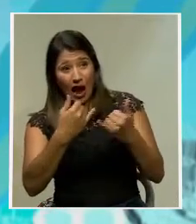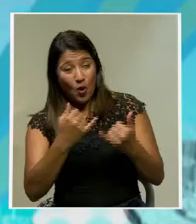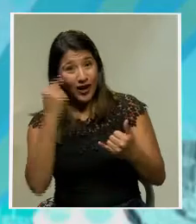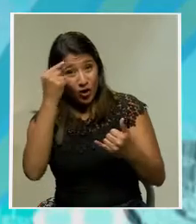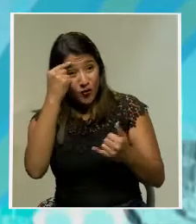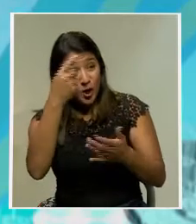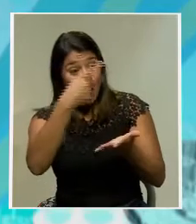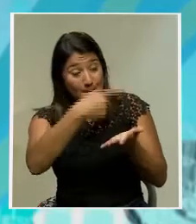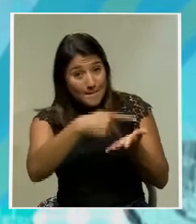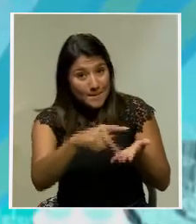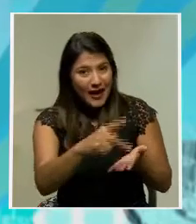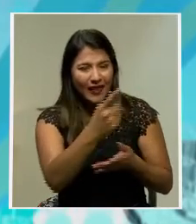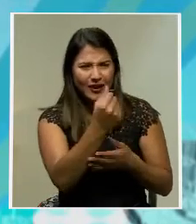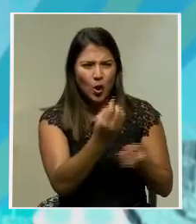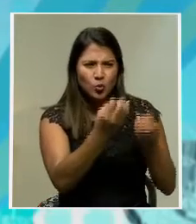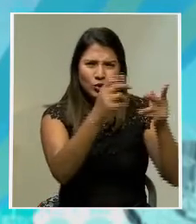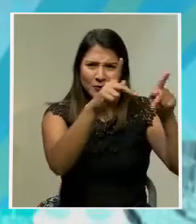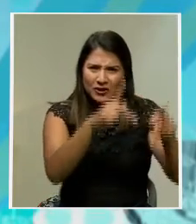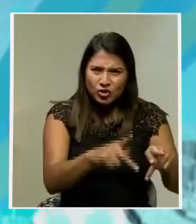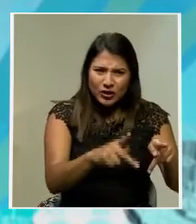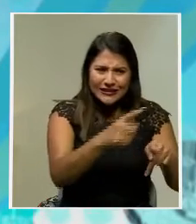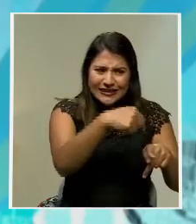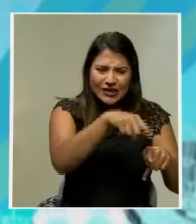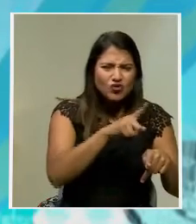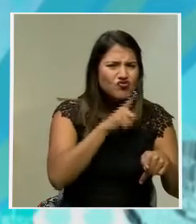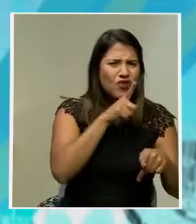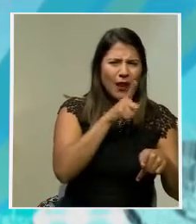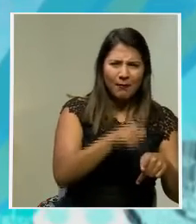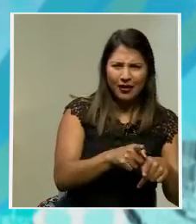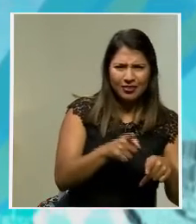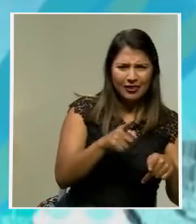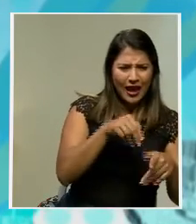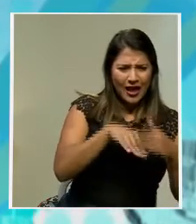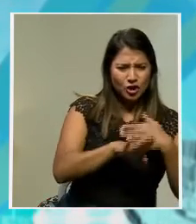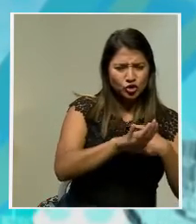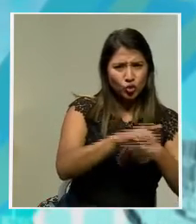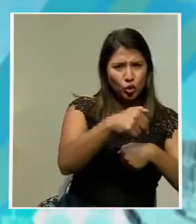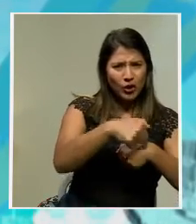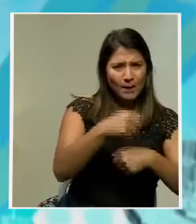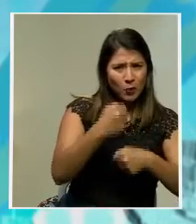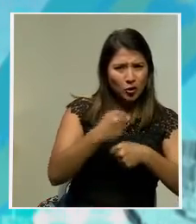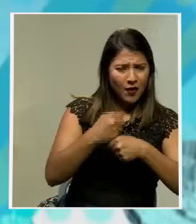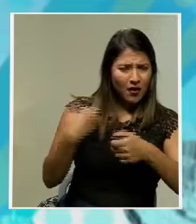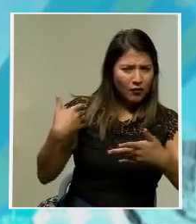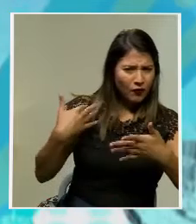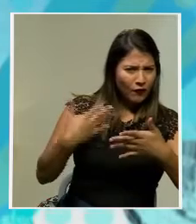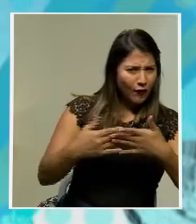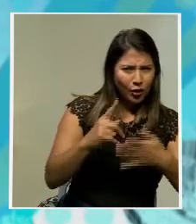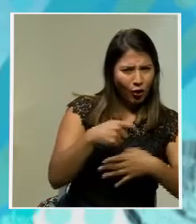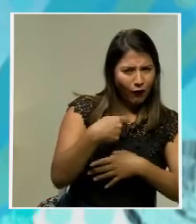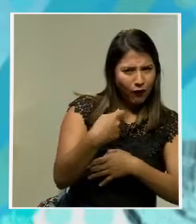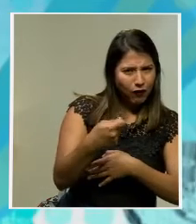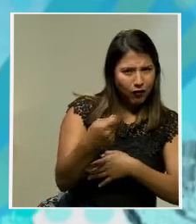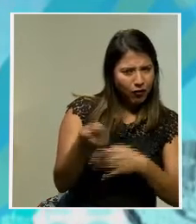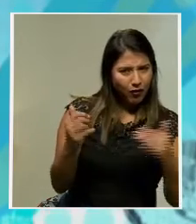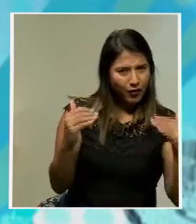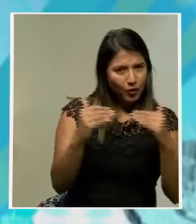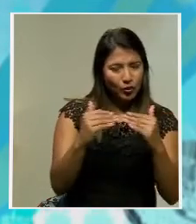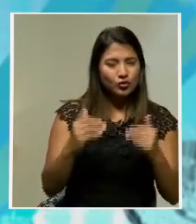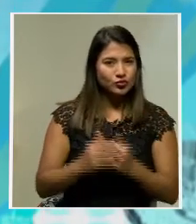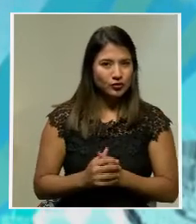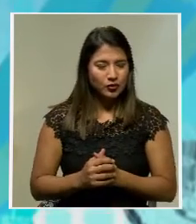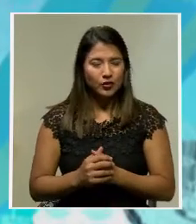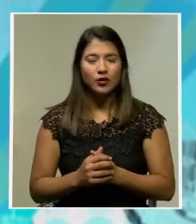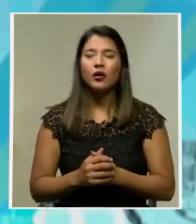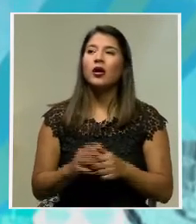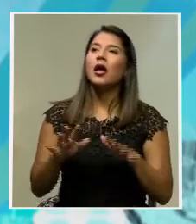¿existe un cálculo sobre cuánto dinero se podría recaudar al año aplicando este proyecto de ley? ¿Cómo se haría en